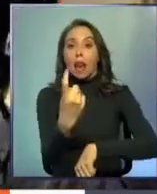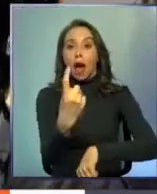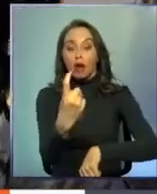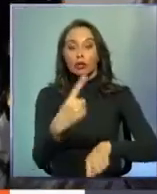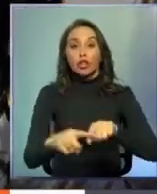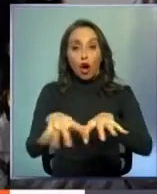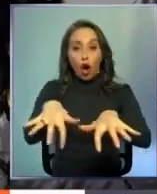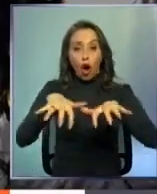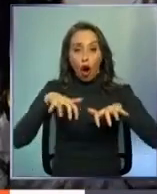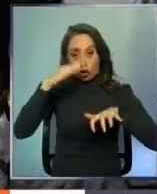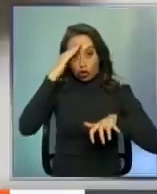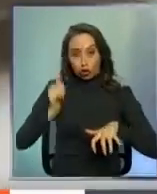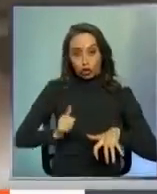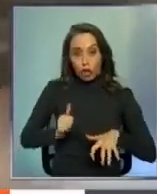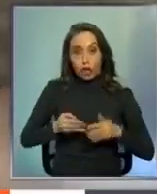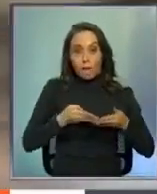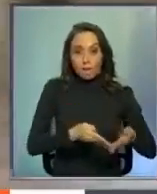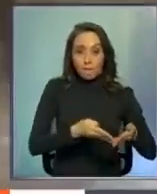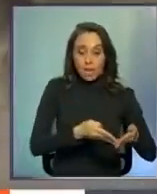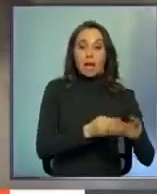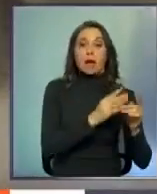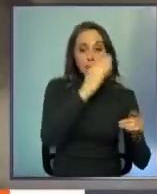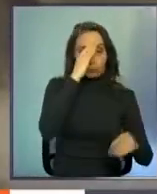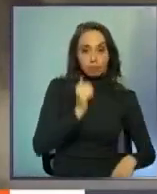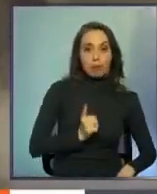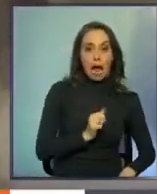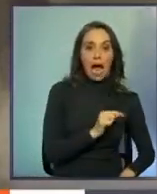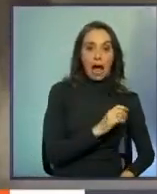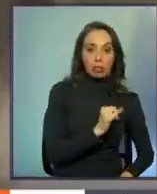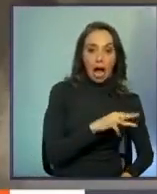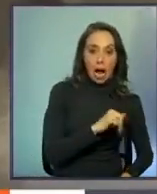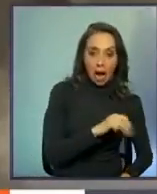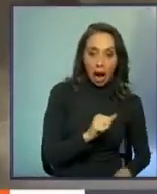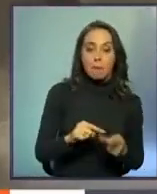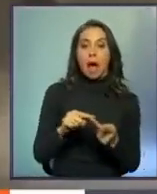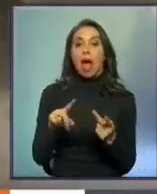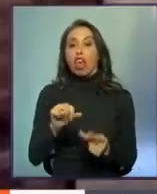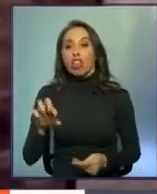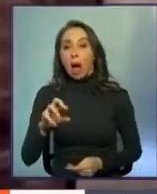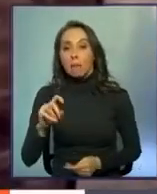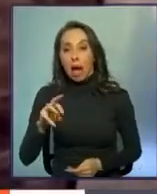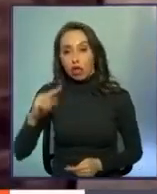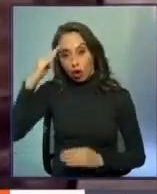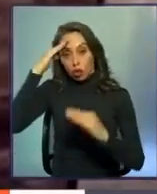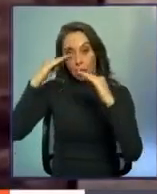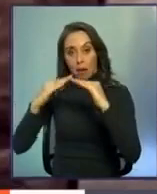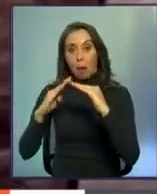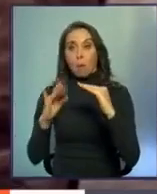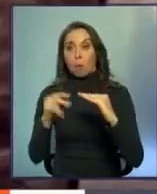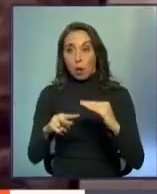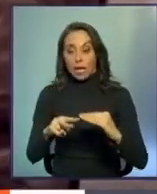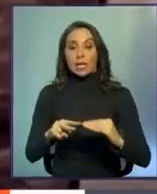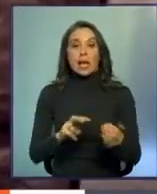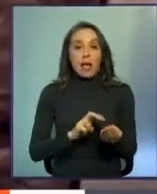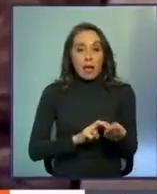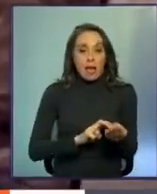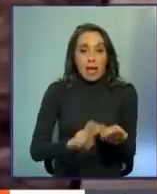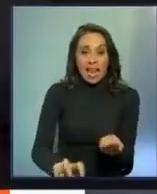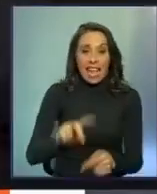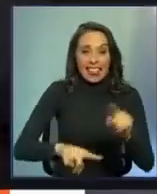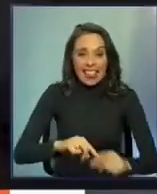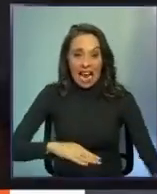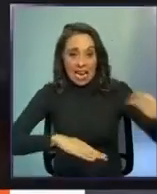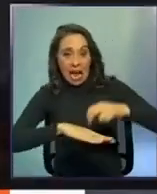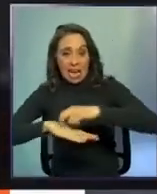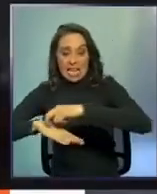resto de los soldados del batallón Atacama, zapadores y del regimiento Win, quienes ponían pie en tierra mientras los buques